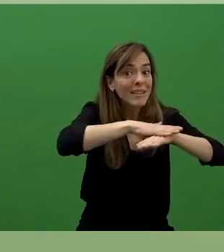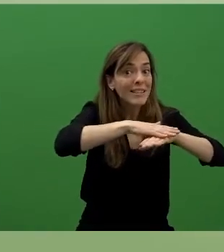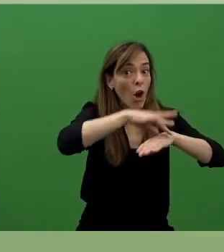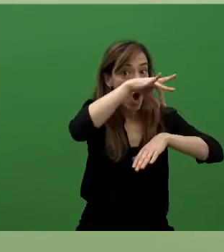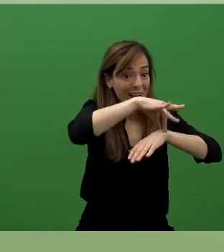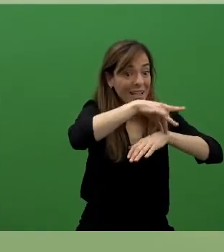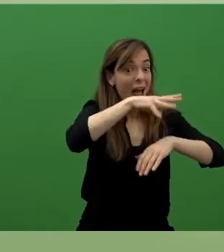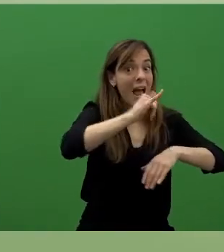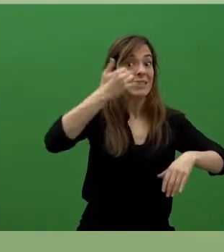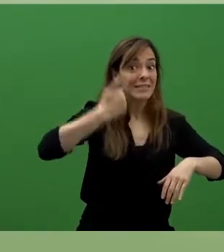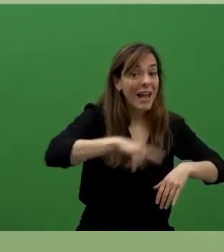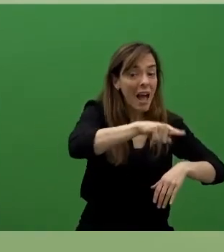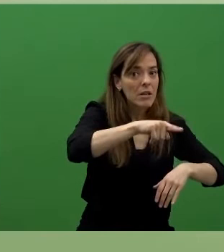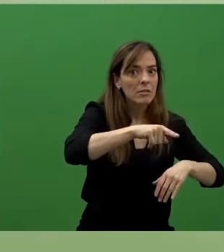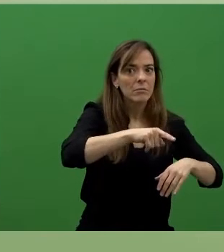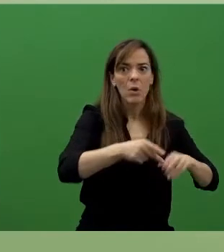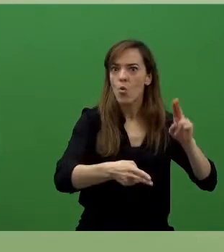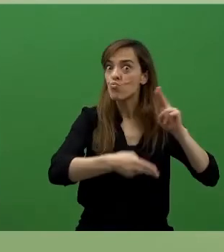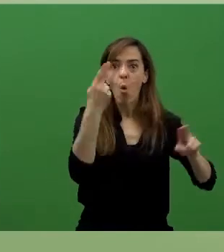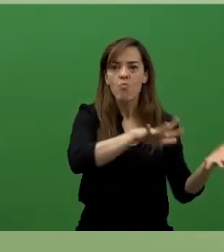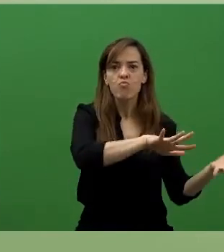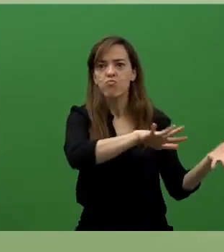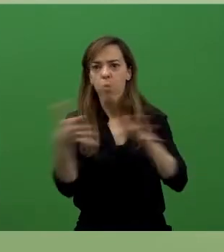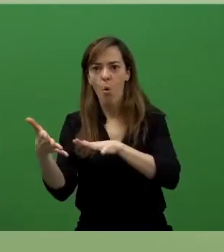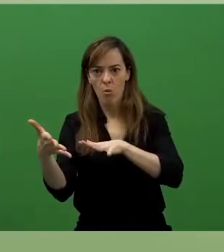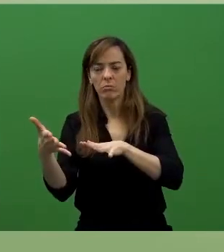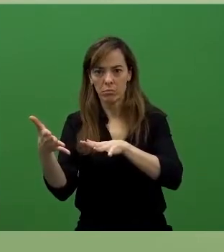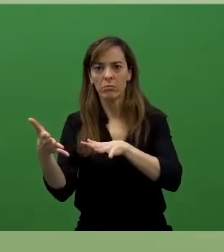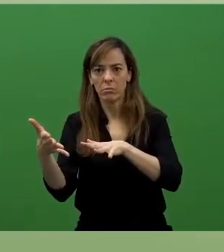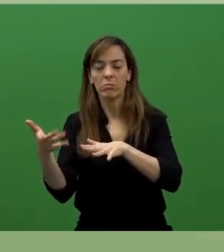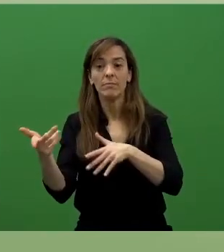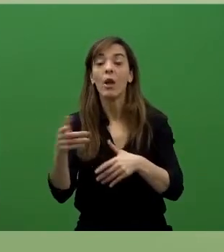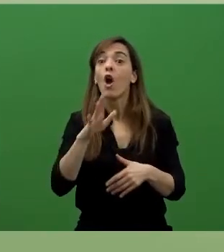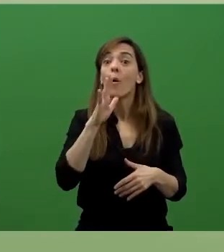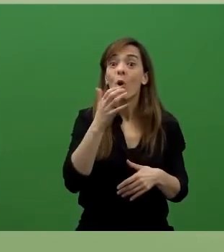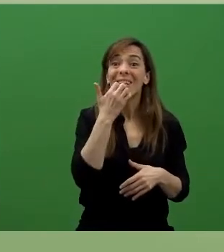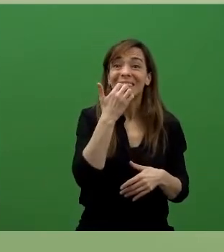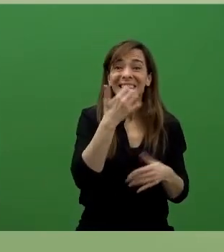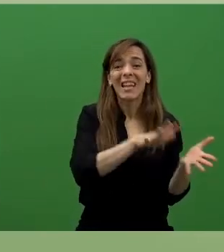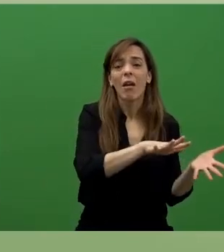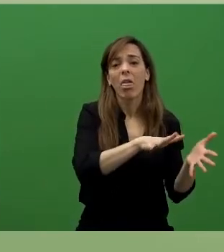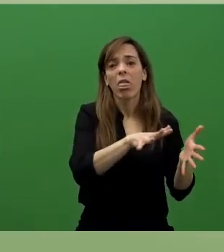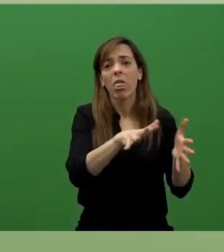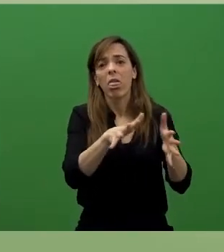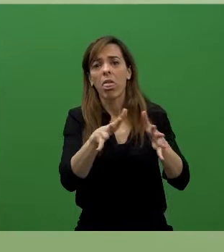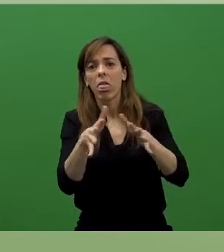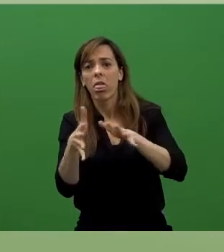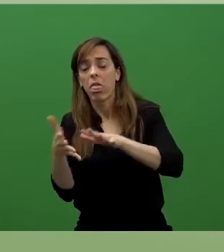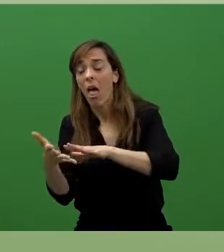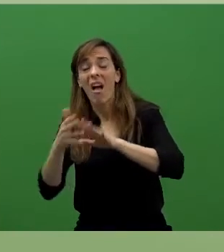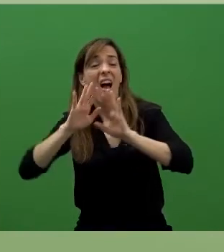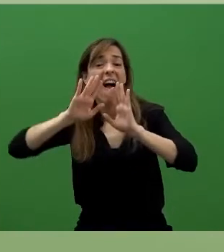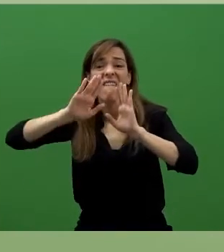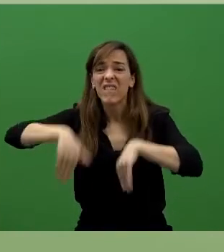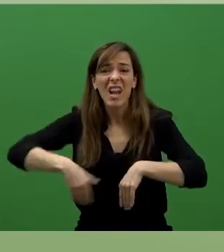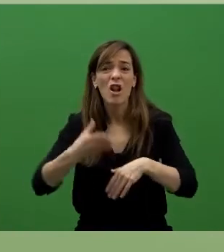clínica, lo podamos aplicar lo más rápido posible a la clínica. Porque si este paso es muy largo, al final lo que tenemos es que